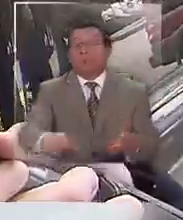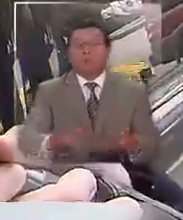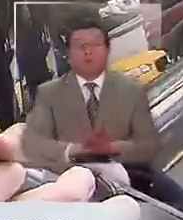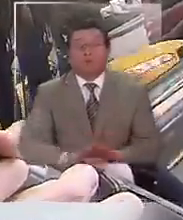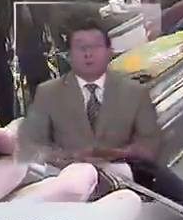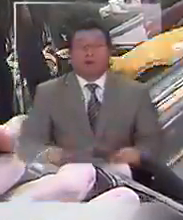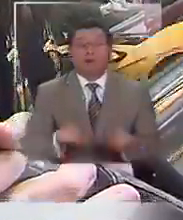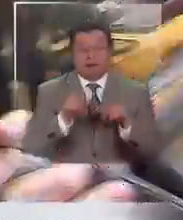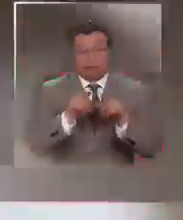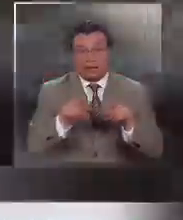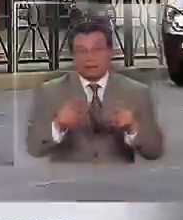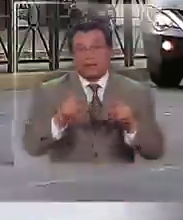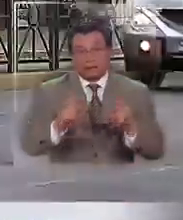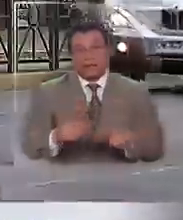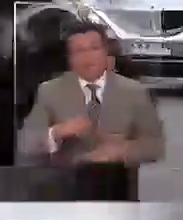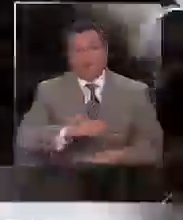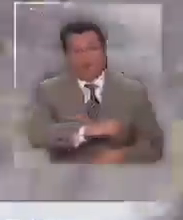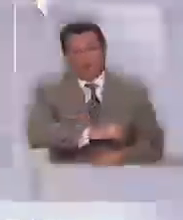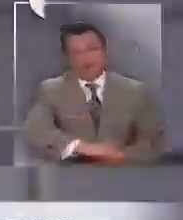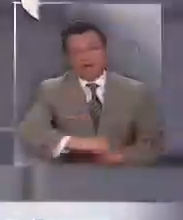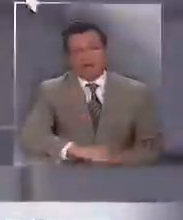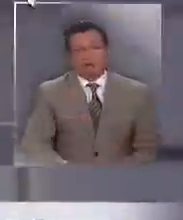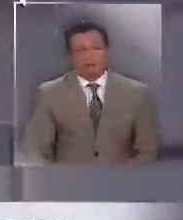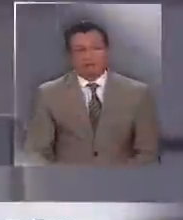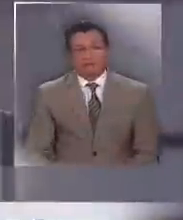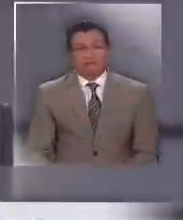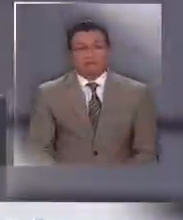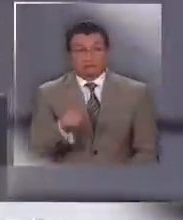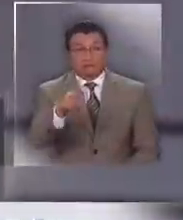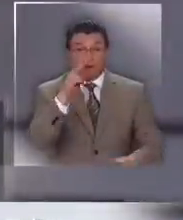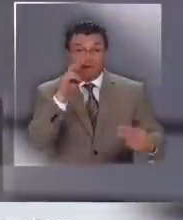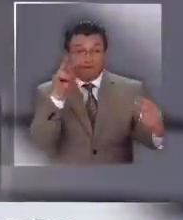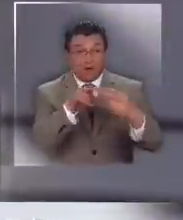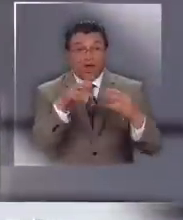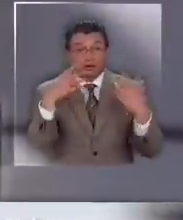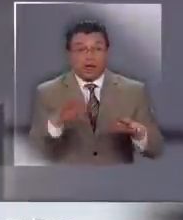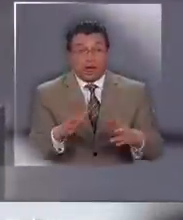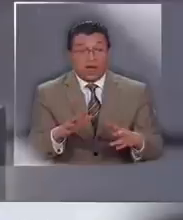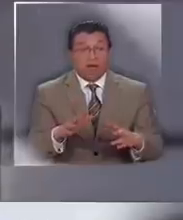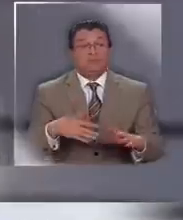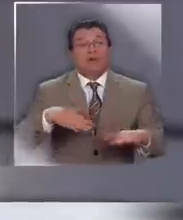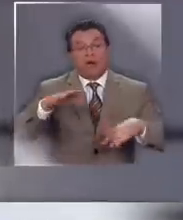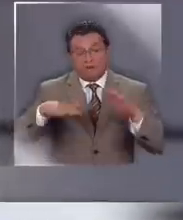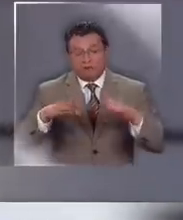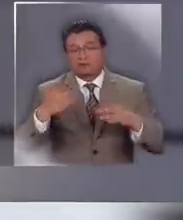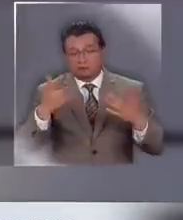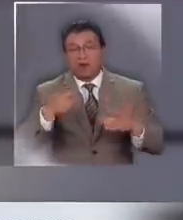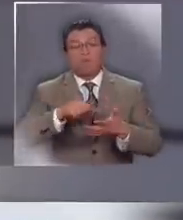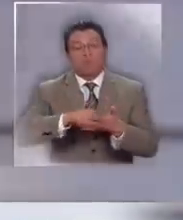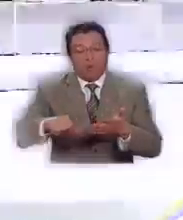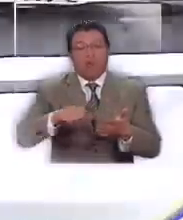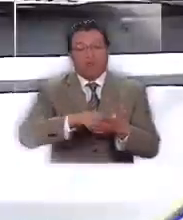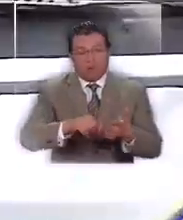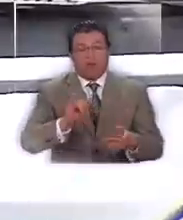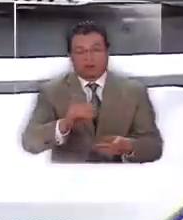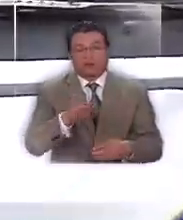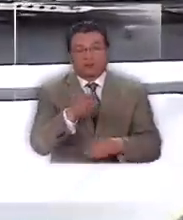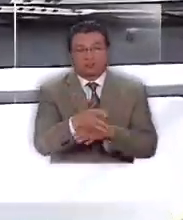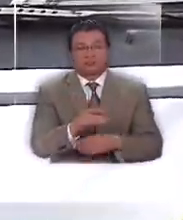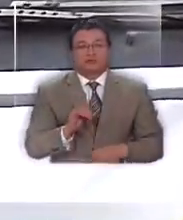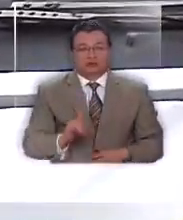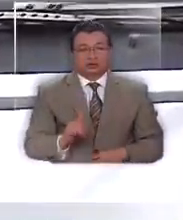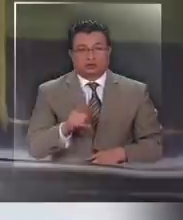eso es aquello que tenemos que evitar. ¿Por qué te ha tocado verlo ahí? Por parte, como de tránsito, cosas así, o multa. Dicen que